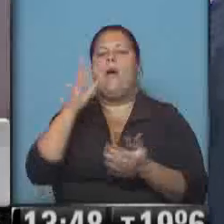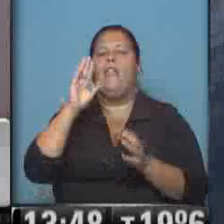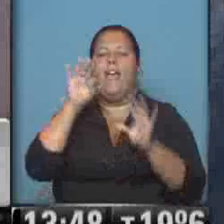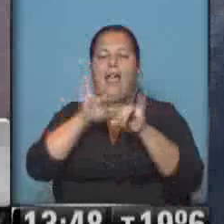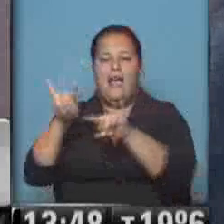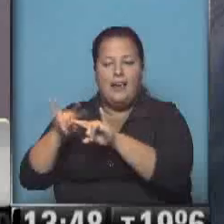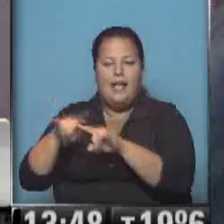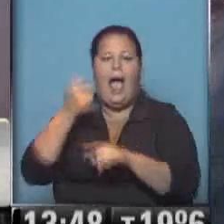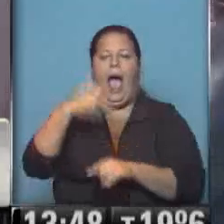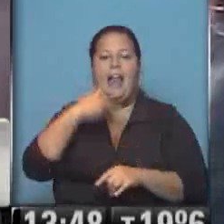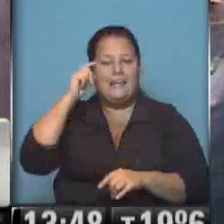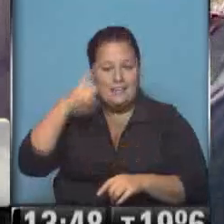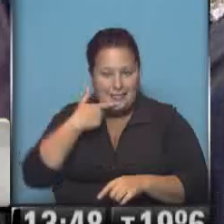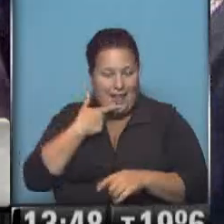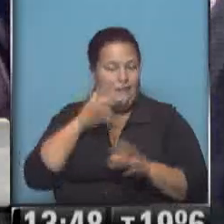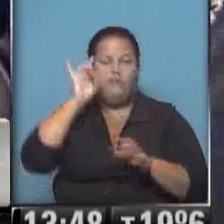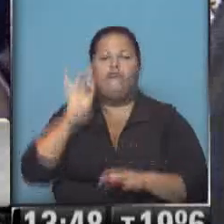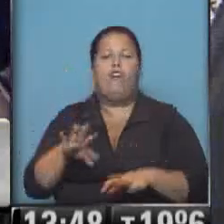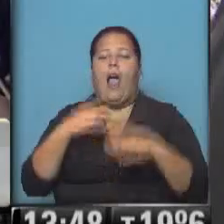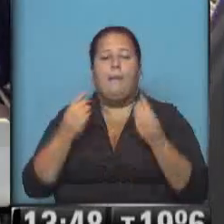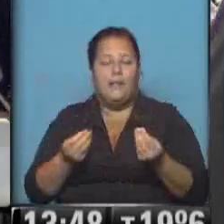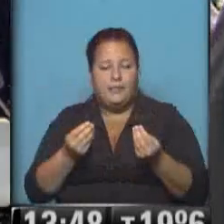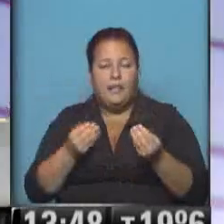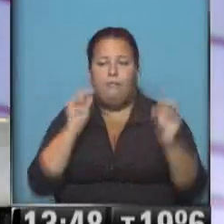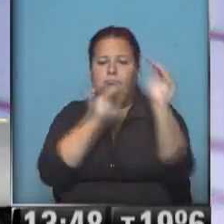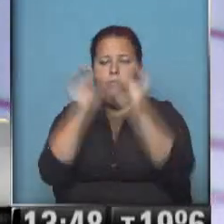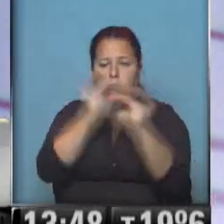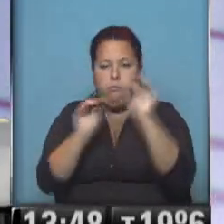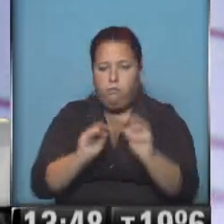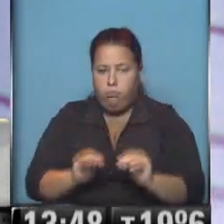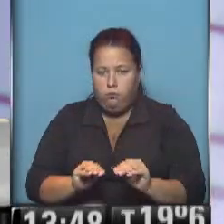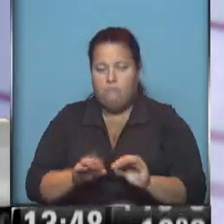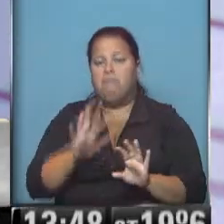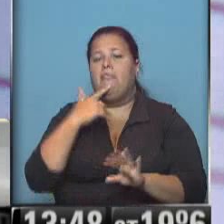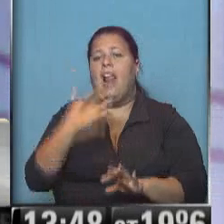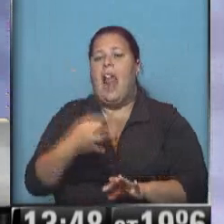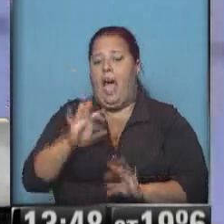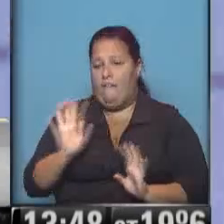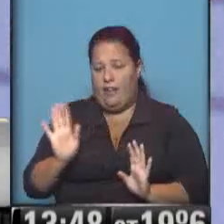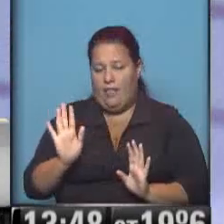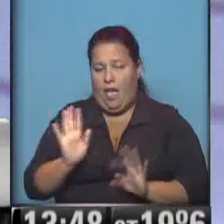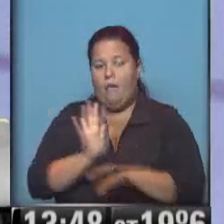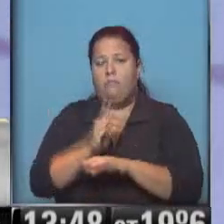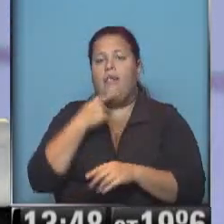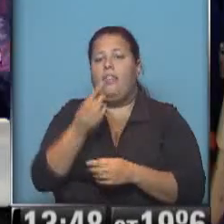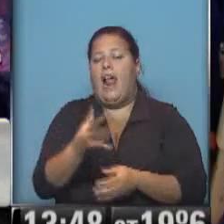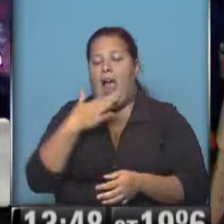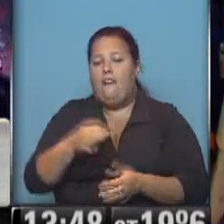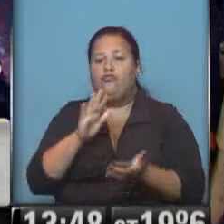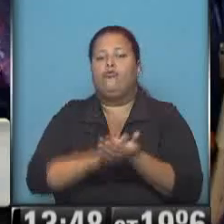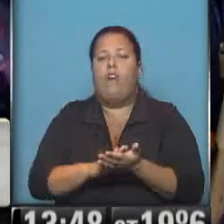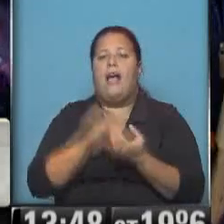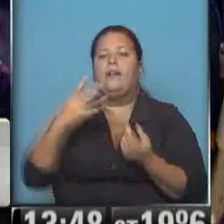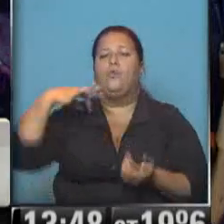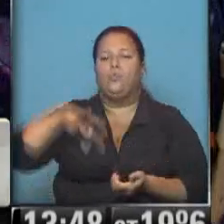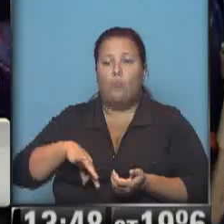página web de ANSES, y simplemente lo que hay que hacer es completar ese formulario diciendo la verdad. Es decir, declarando la verdad sobre cuáles son